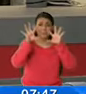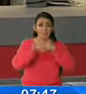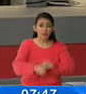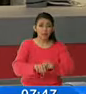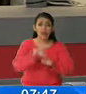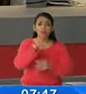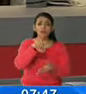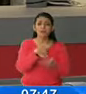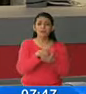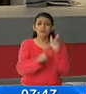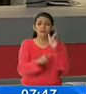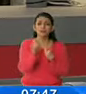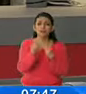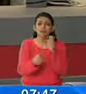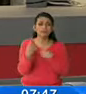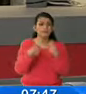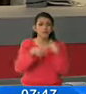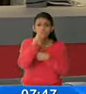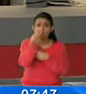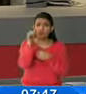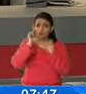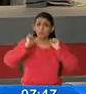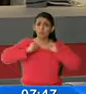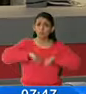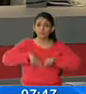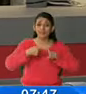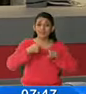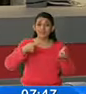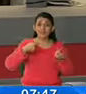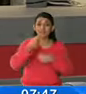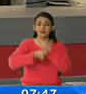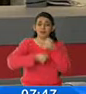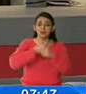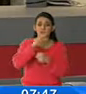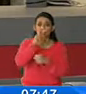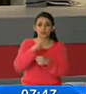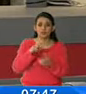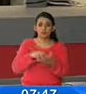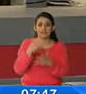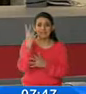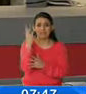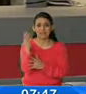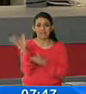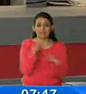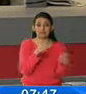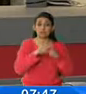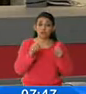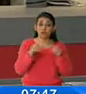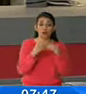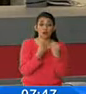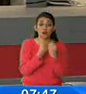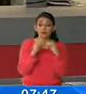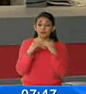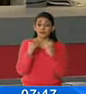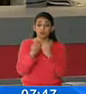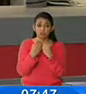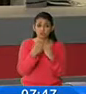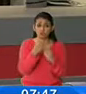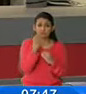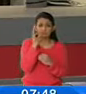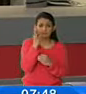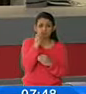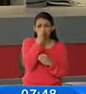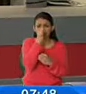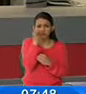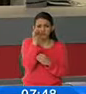de 4.200 expendedores de droga desde el 2015. Las organizaciones que defienden el consumo de sustancias, como